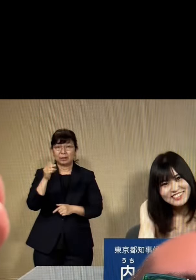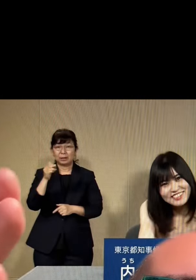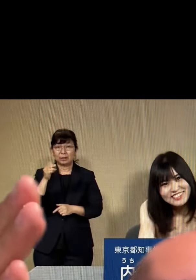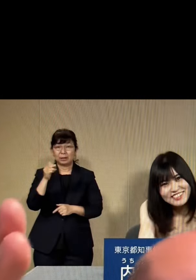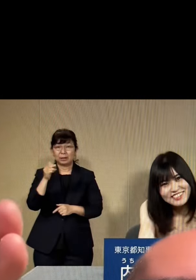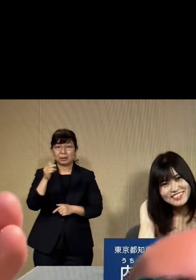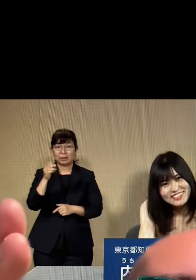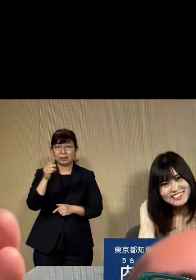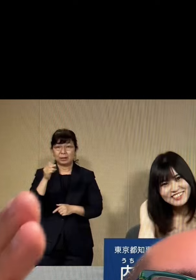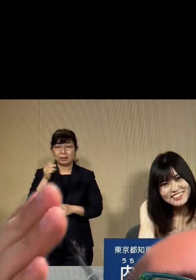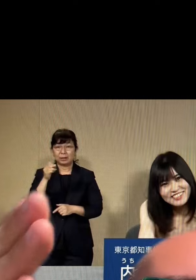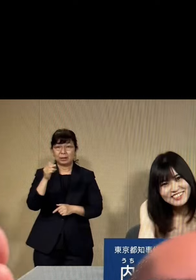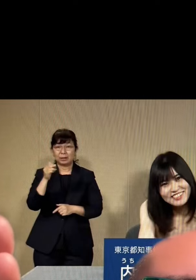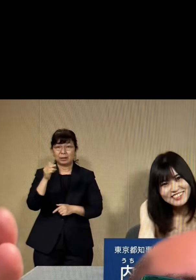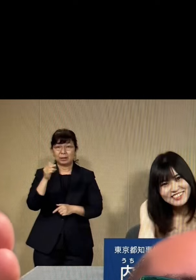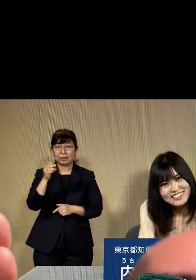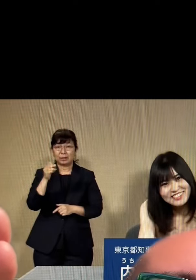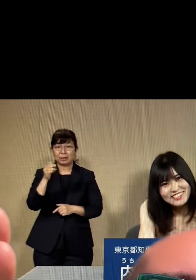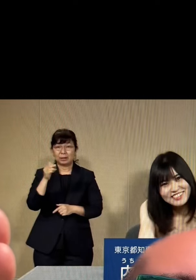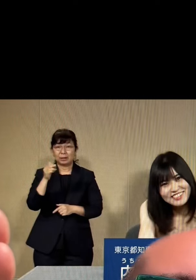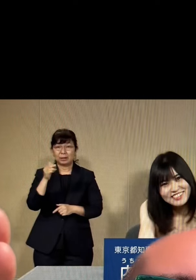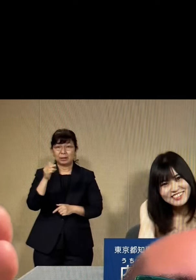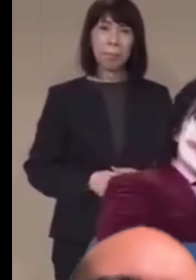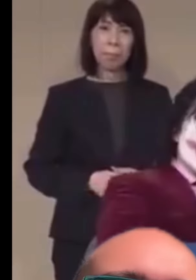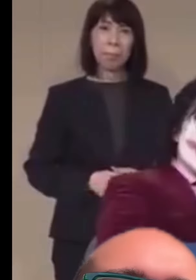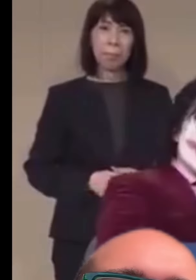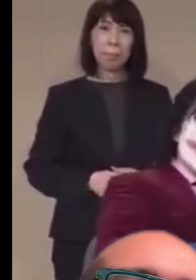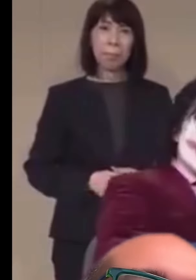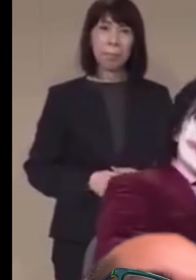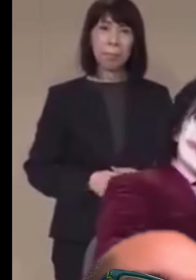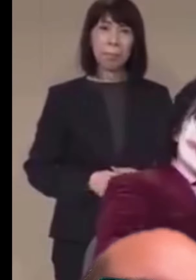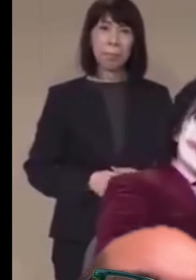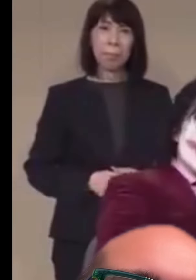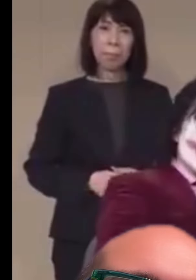homenaje a la pobre persona que hace la traducción con la lengua de signos.